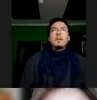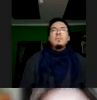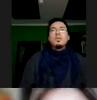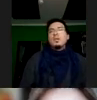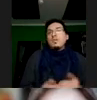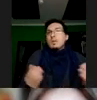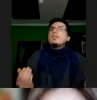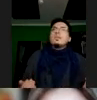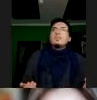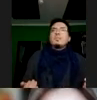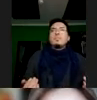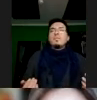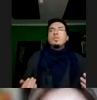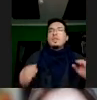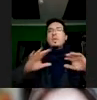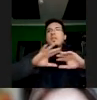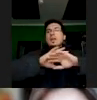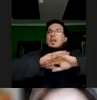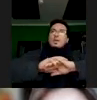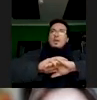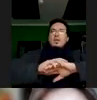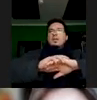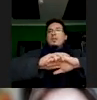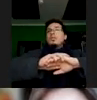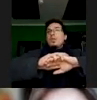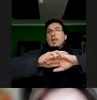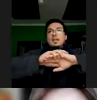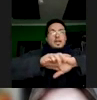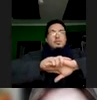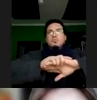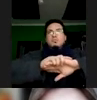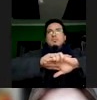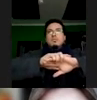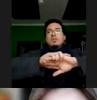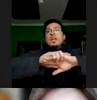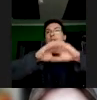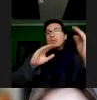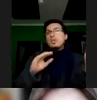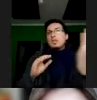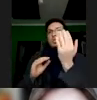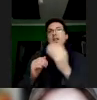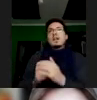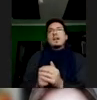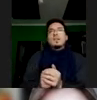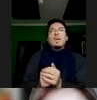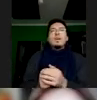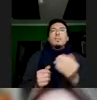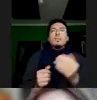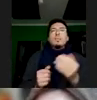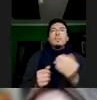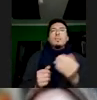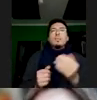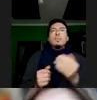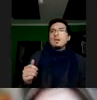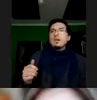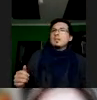qué? Porque obviamente, si yo viera desde arriba de la vivienda, estaría viendo el techo. no estaría viendo el interior de la casa. Pero en